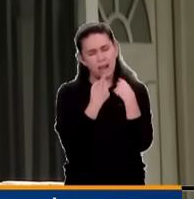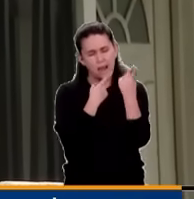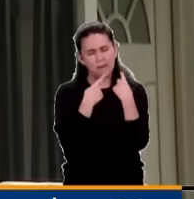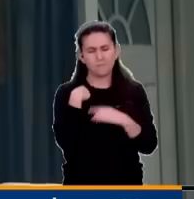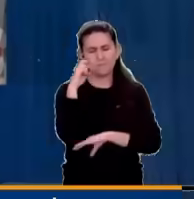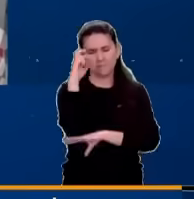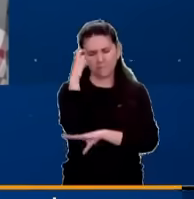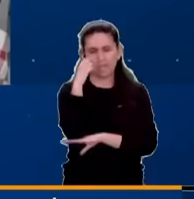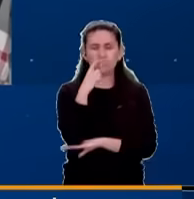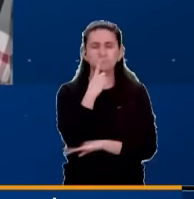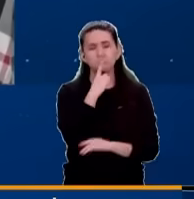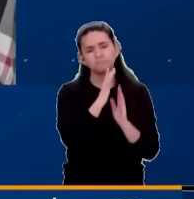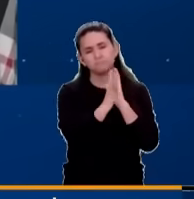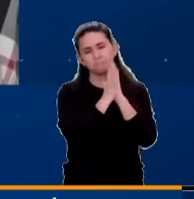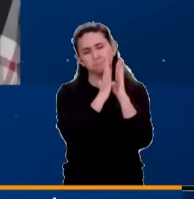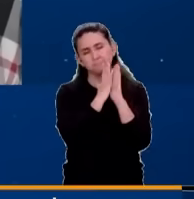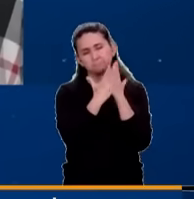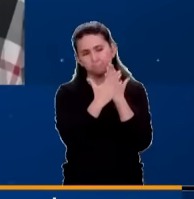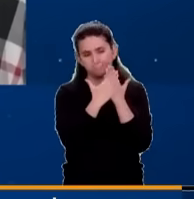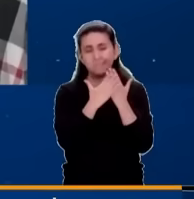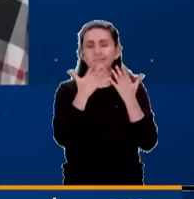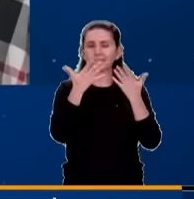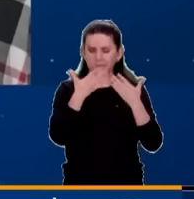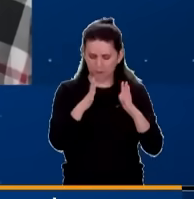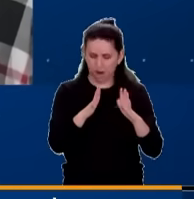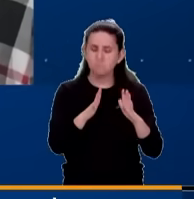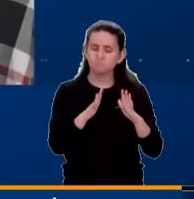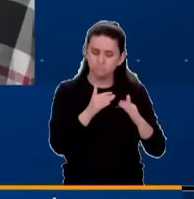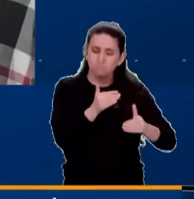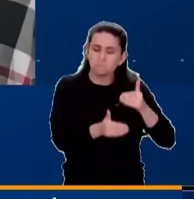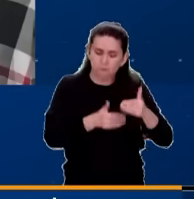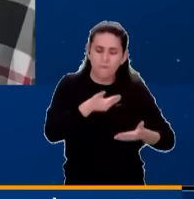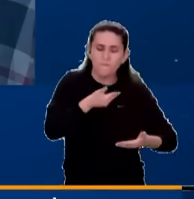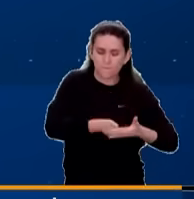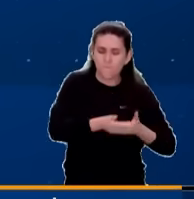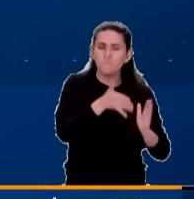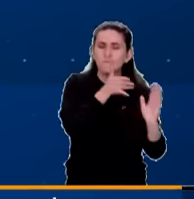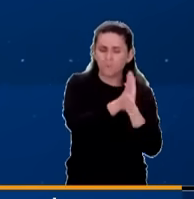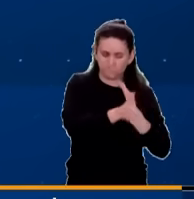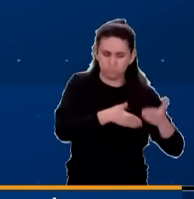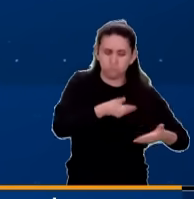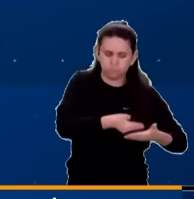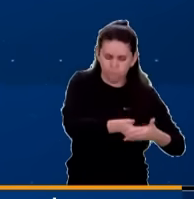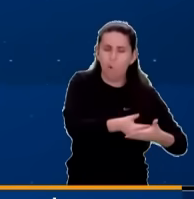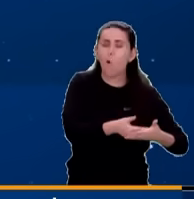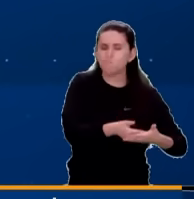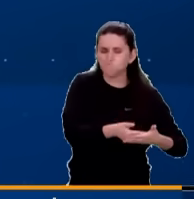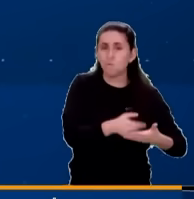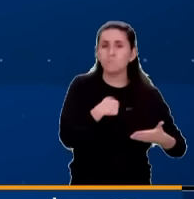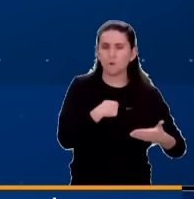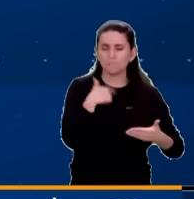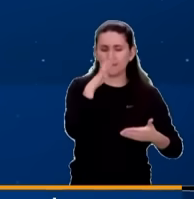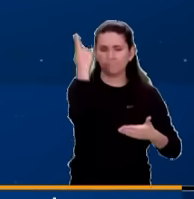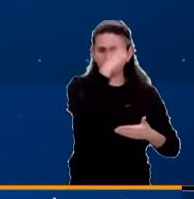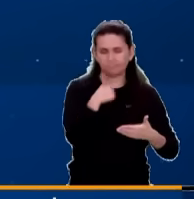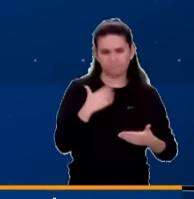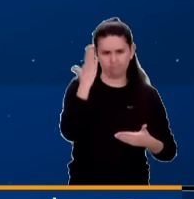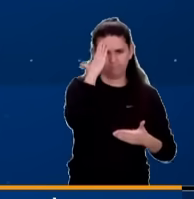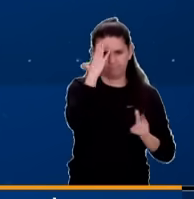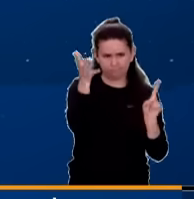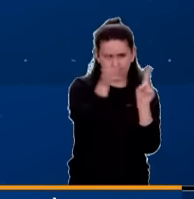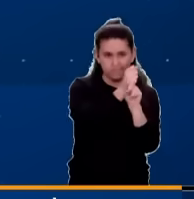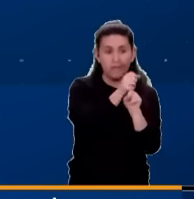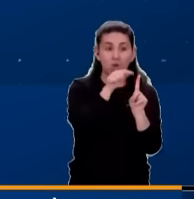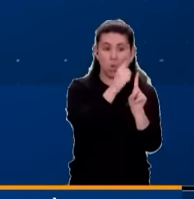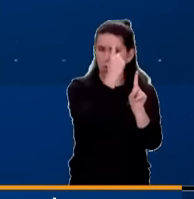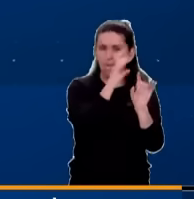me comentó que ya tenían bastante avanzado, bastante información él, que ya lo tenían identificado, tanto a él como a los